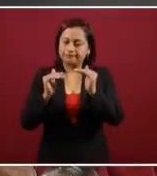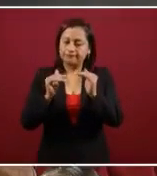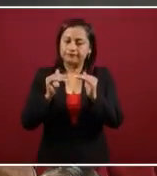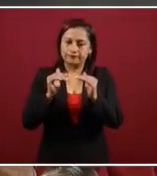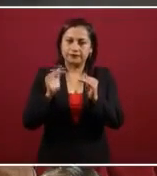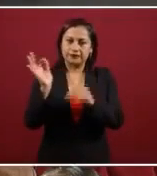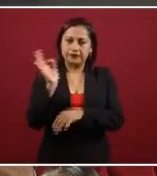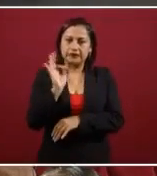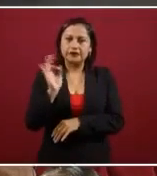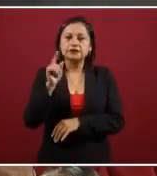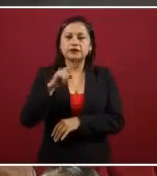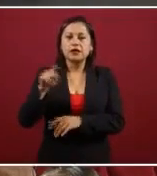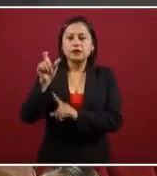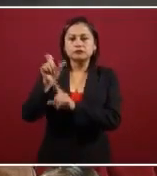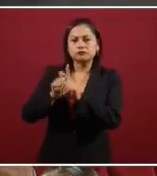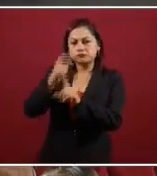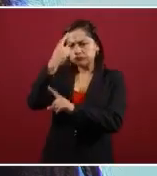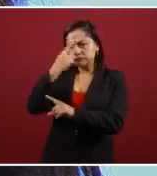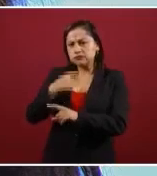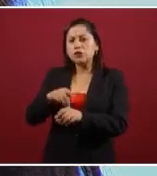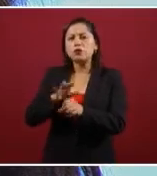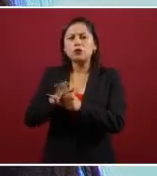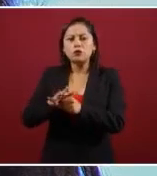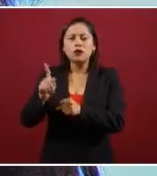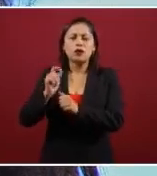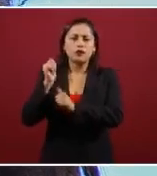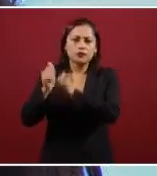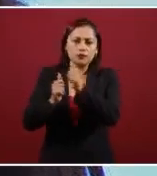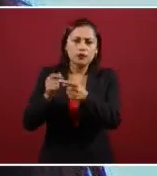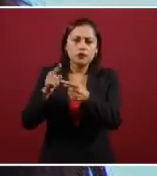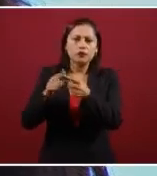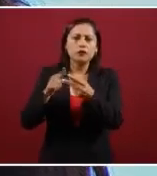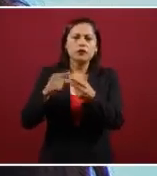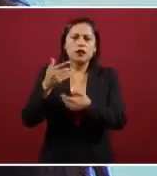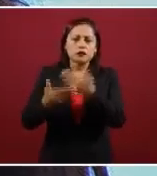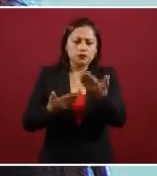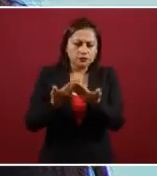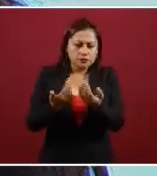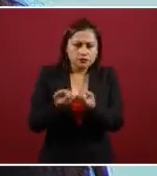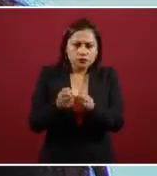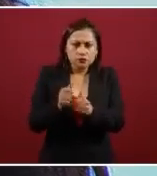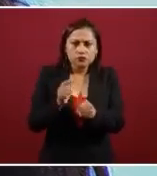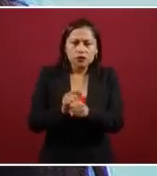es antropología, servicio social, promotoras comunitarias.